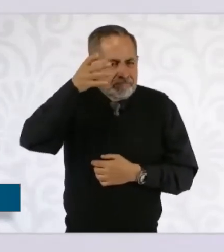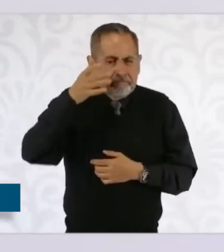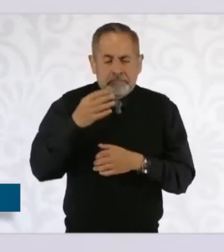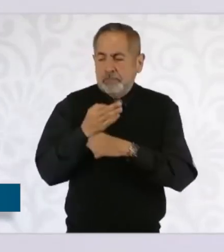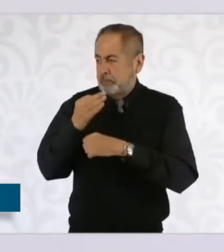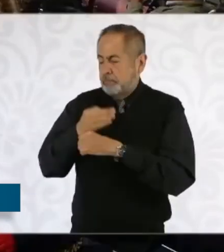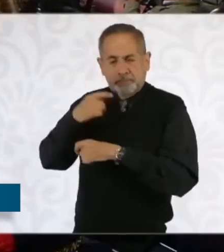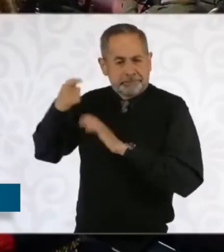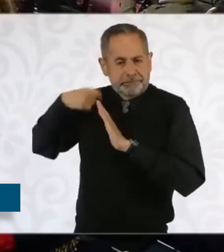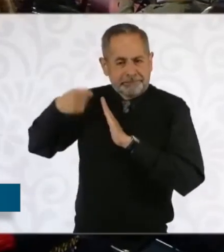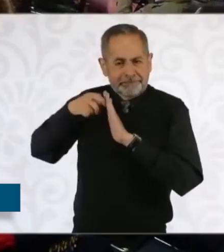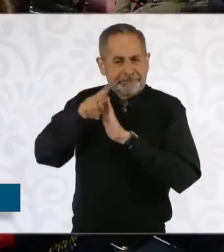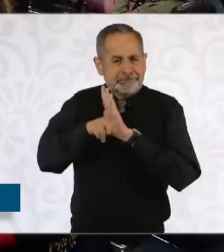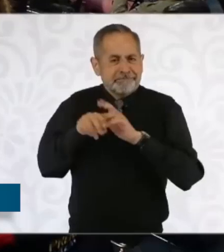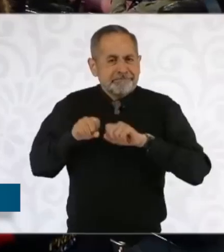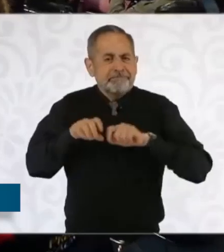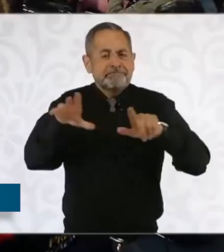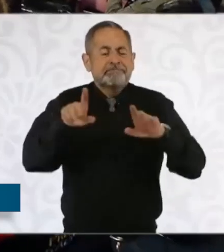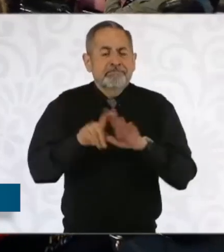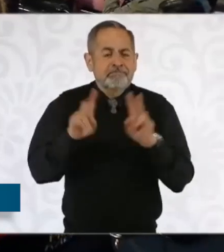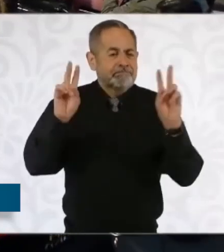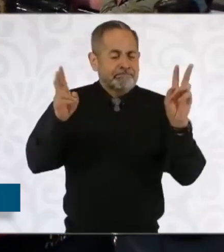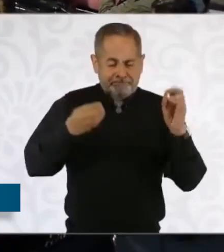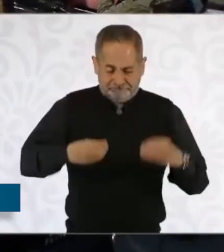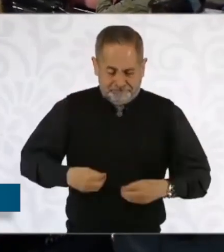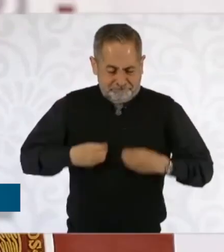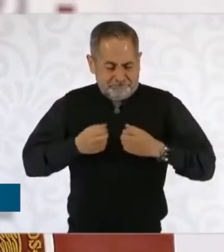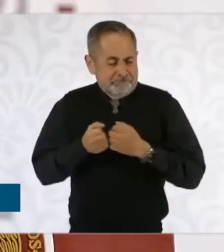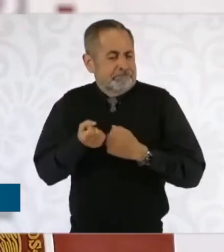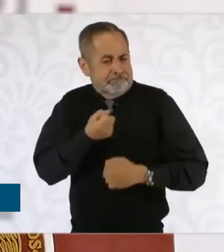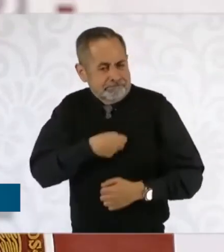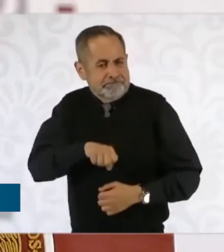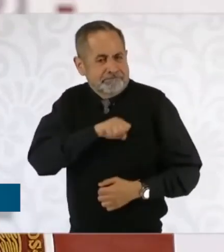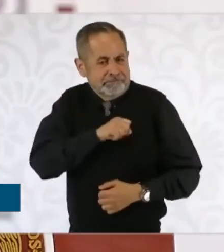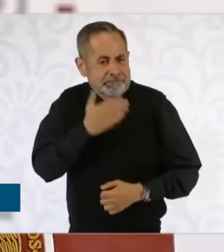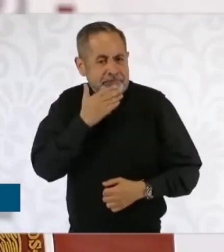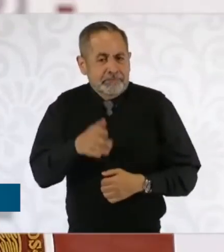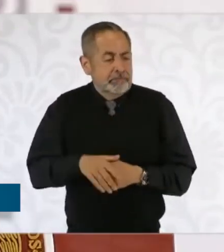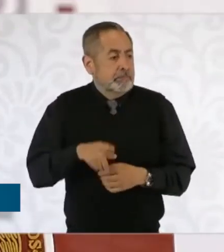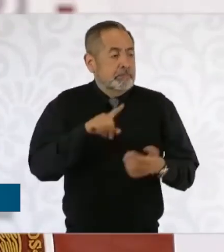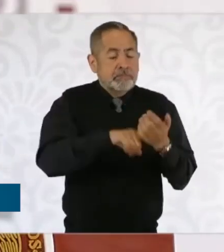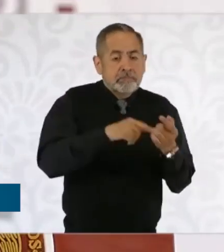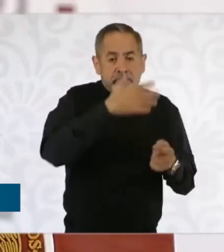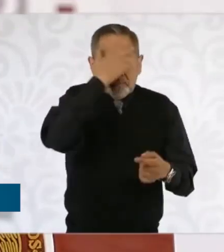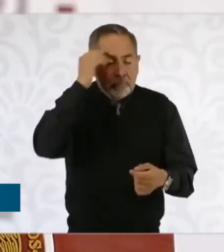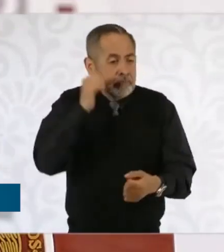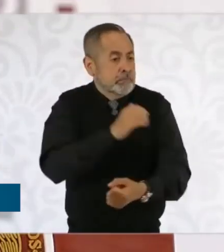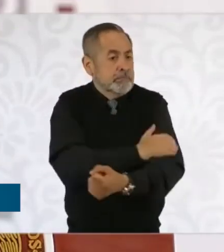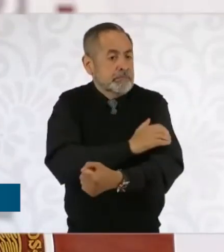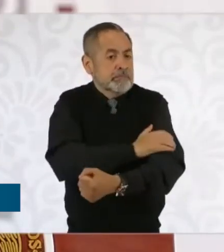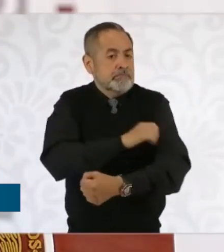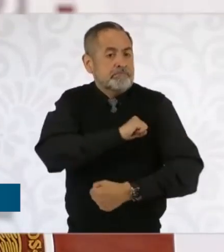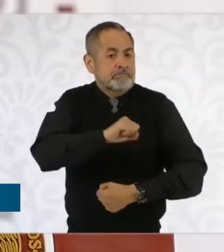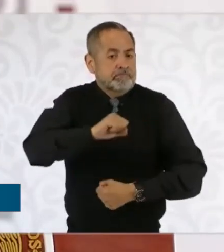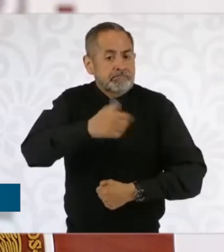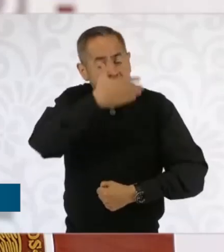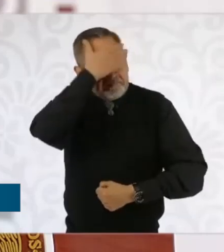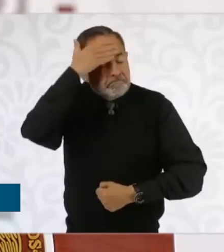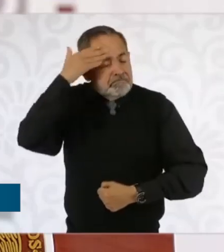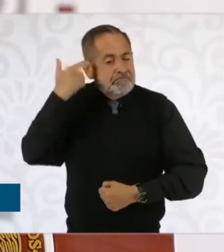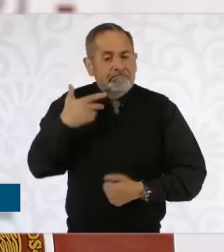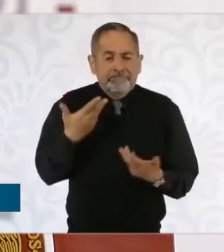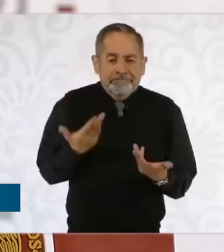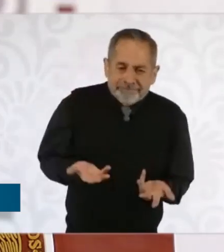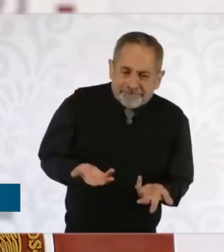Federal en este sentido chenau resaltó la importancia de atender las causas de la delincuencia y disminuir la impunidad como un ejes centrales de su